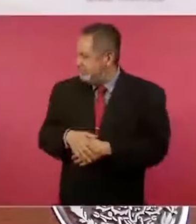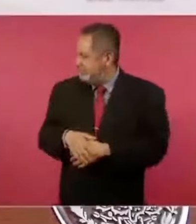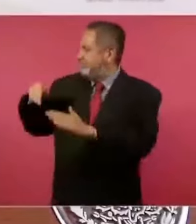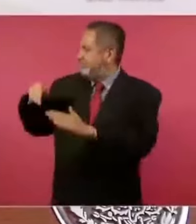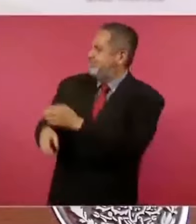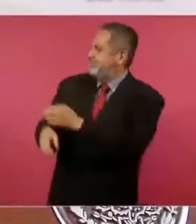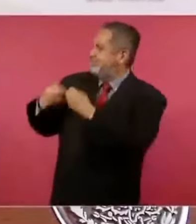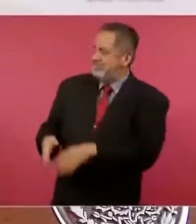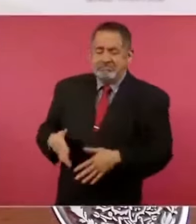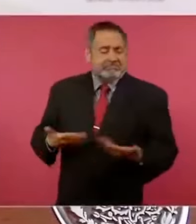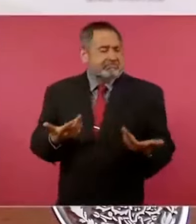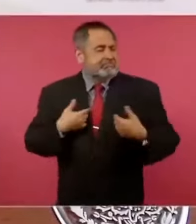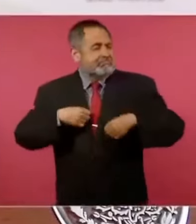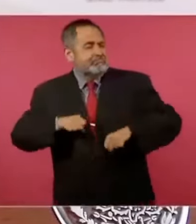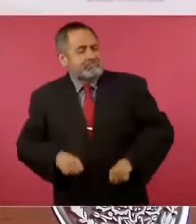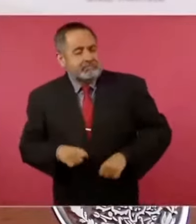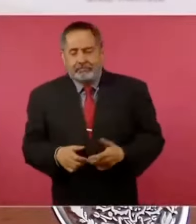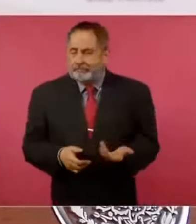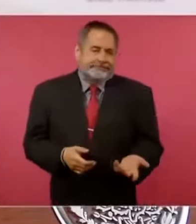con